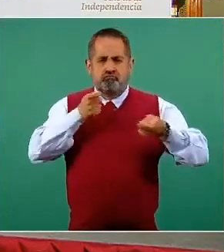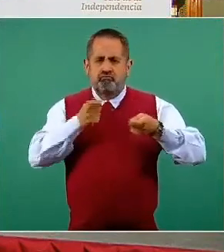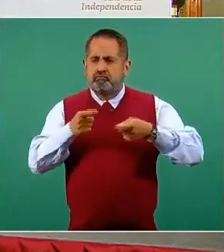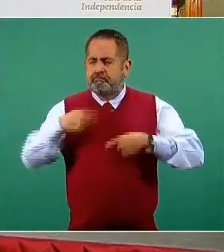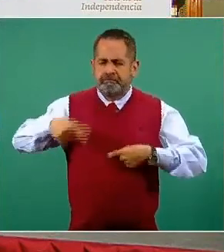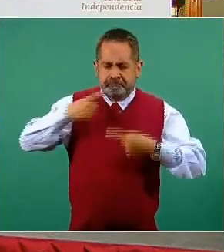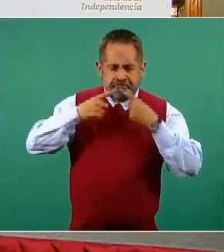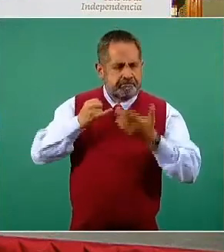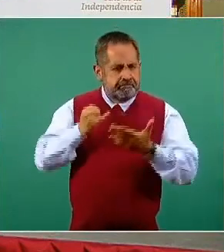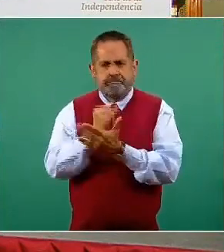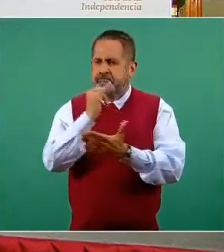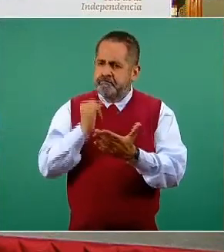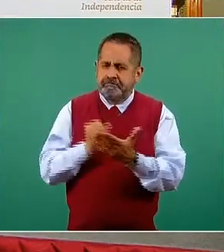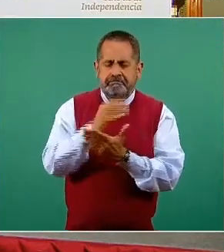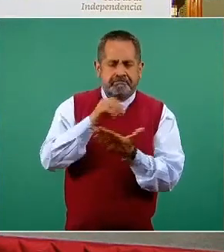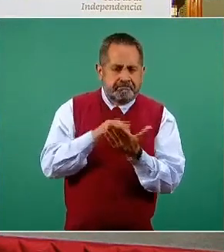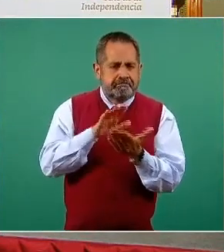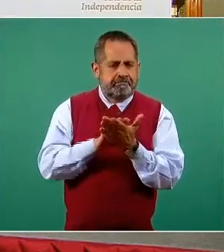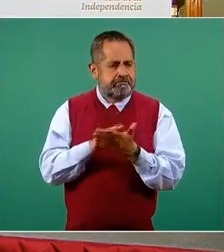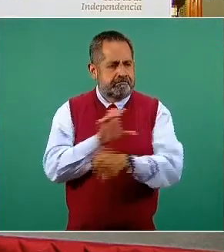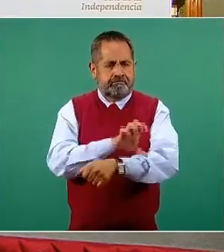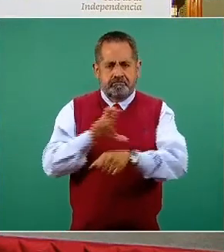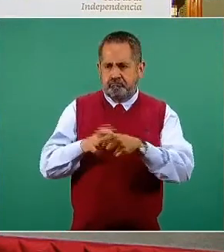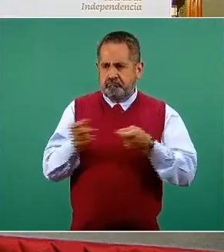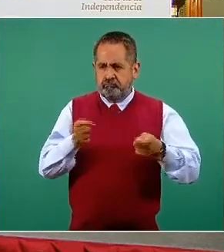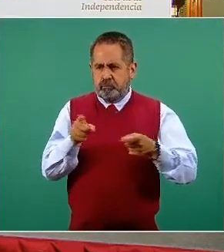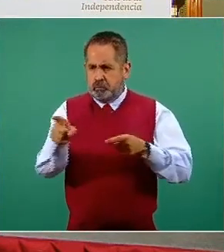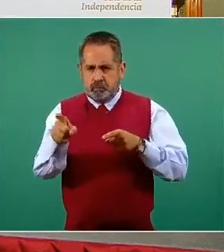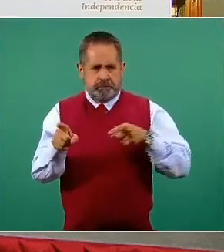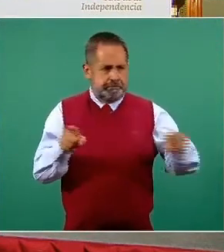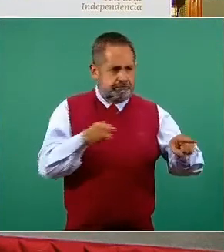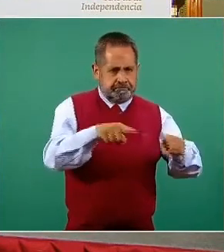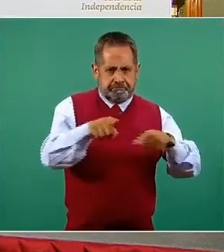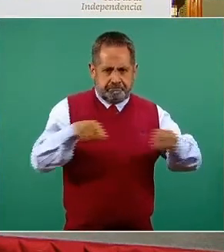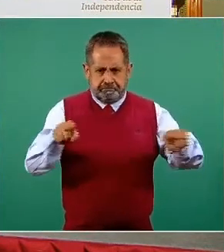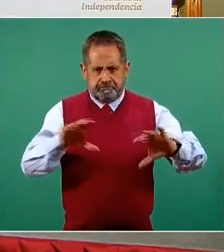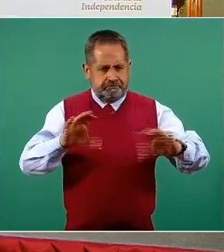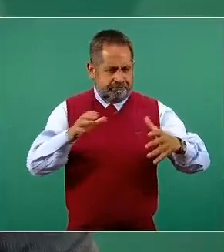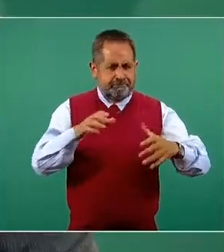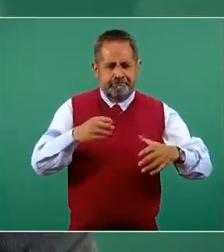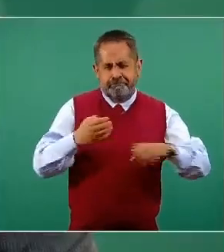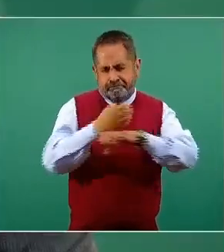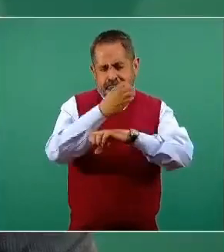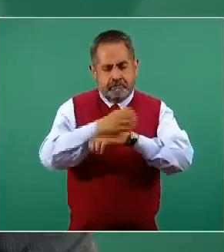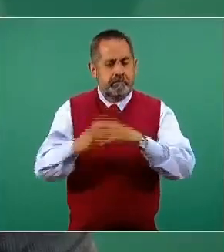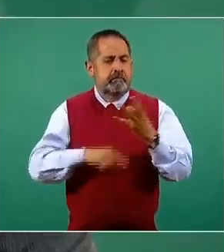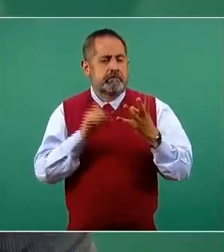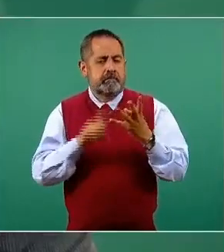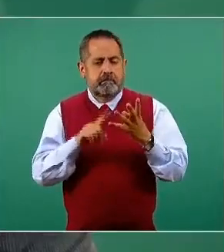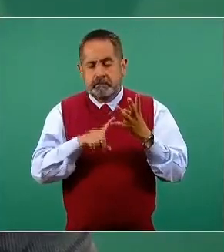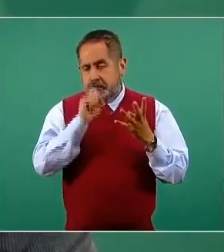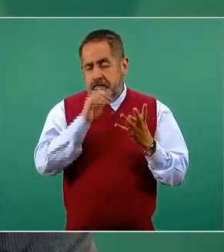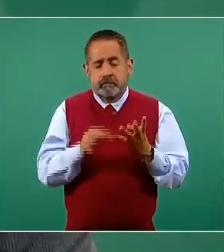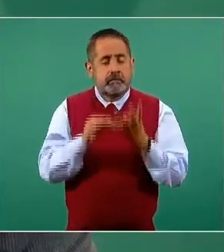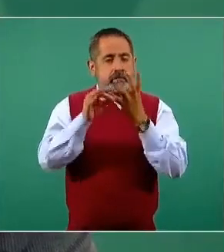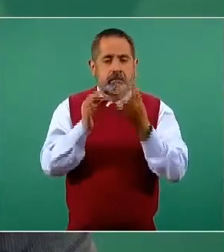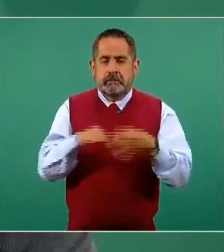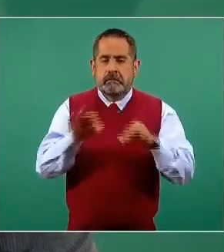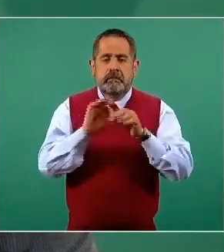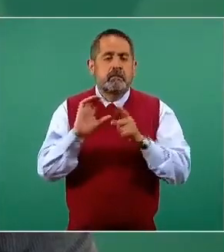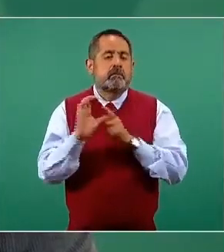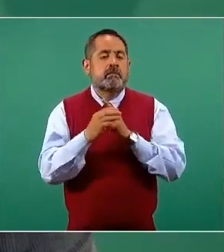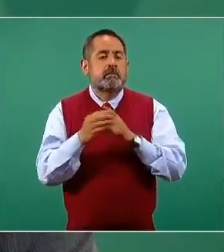tomado las decisiones, donde se ha coordinado la respuesta estatal, y desde luego también quiero destacar un